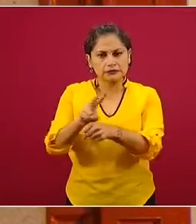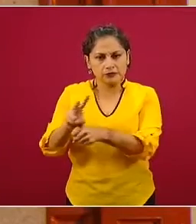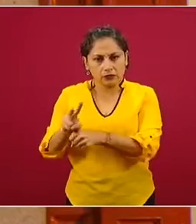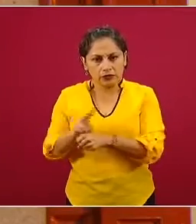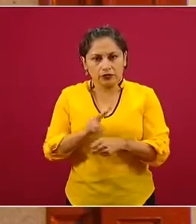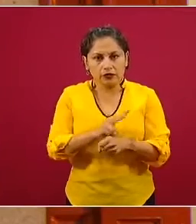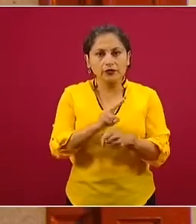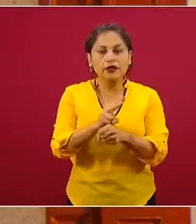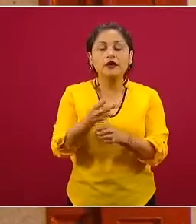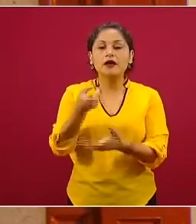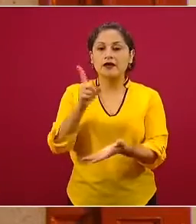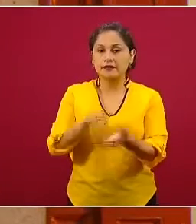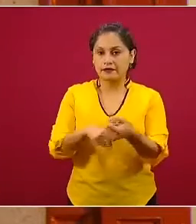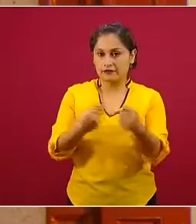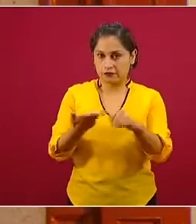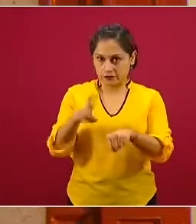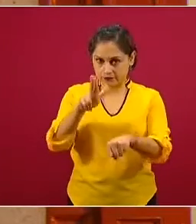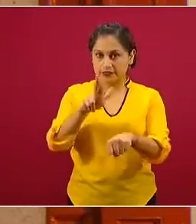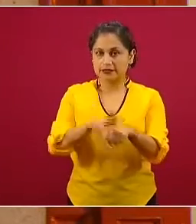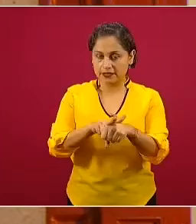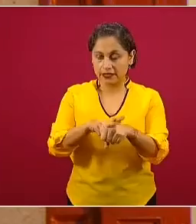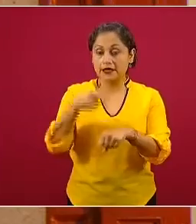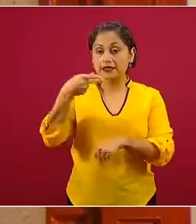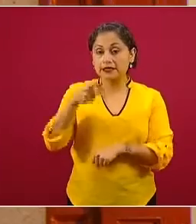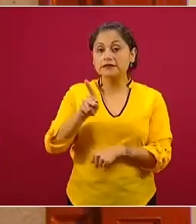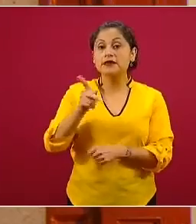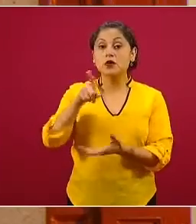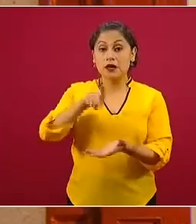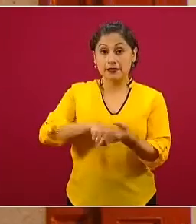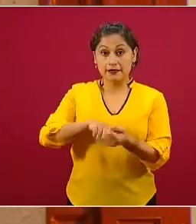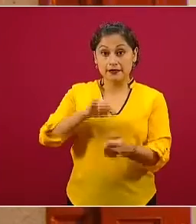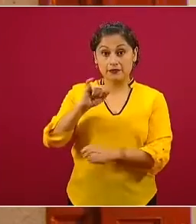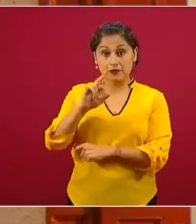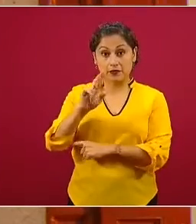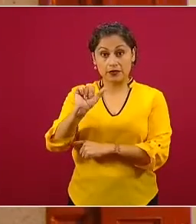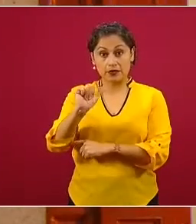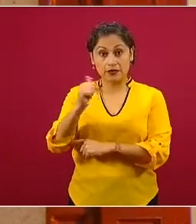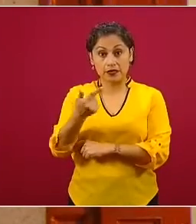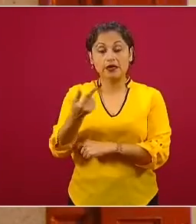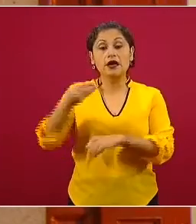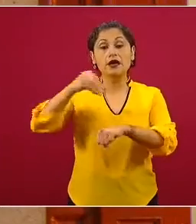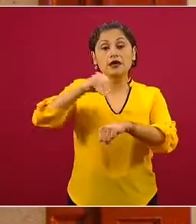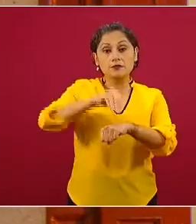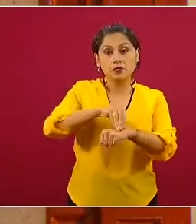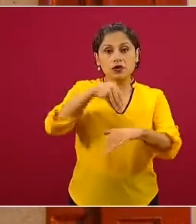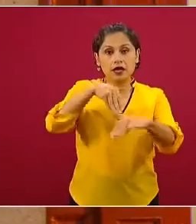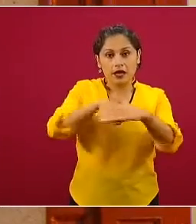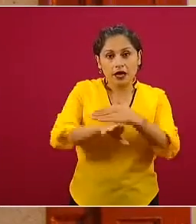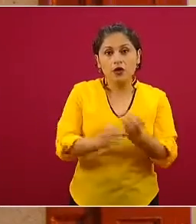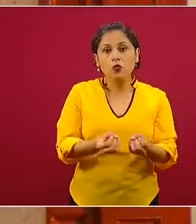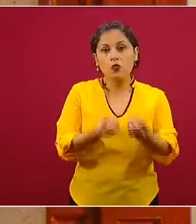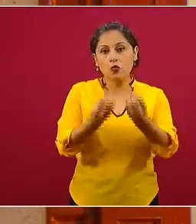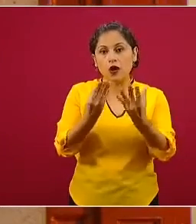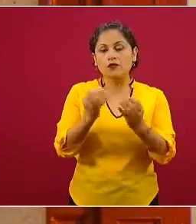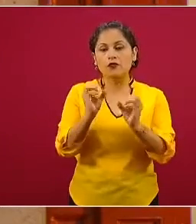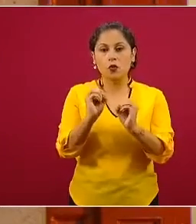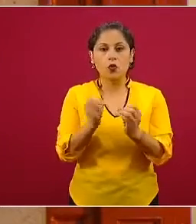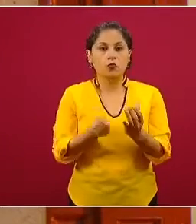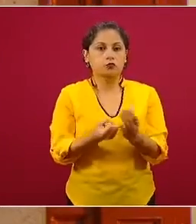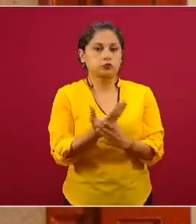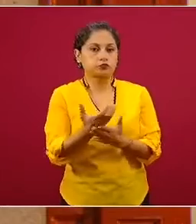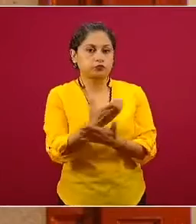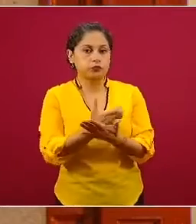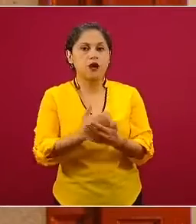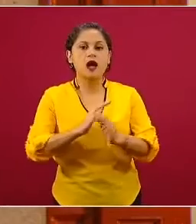disponibilidad hospitalaria, pero también en la red IRAG se integra información de ingresos, egresos y defunciones, lo cual también en su momento